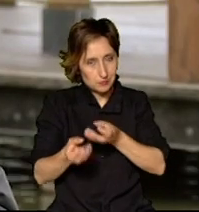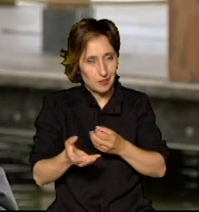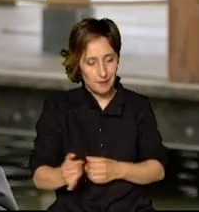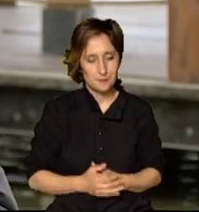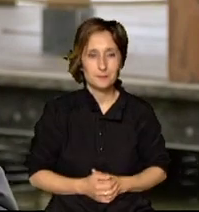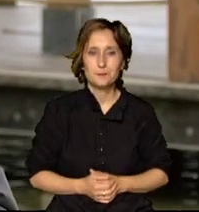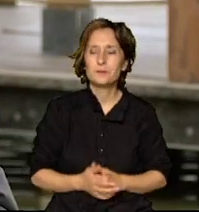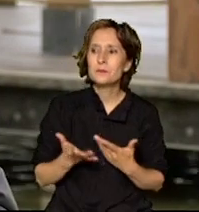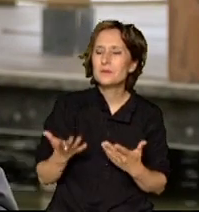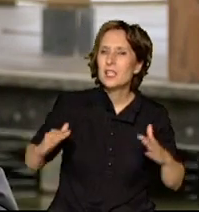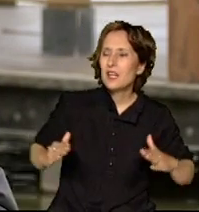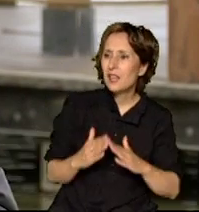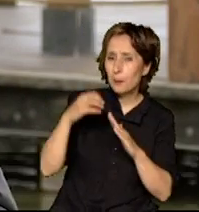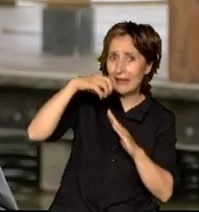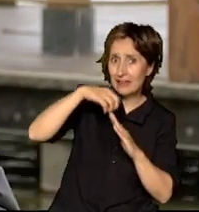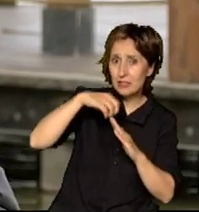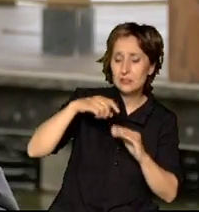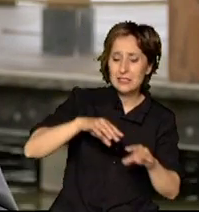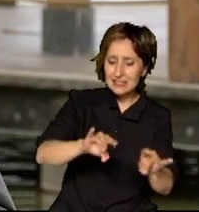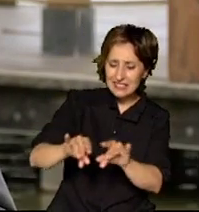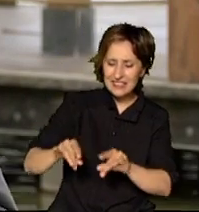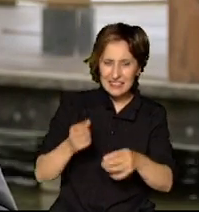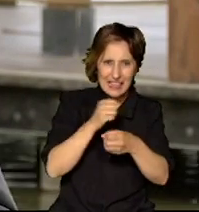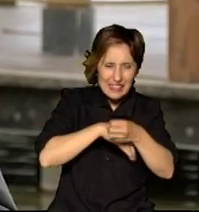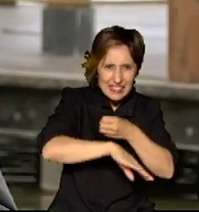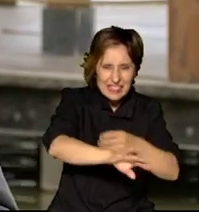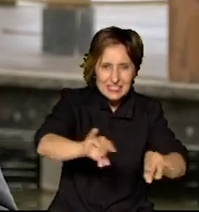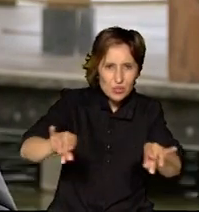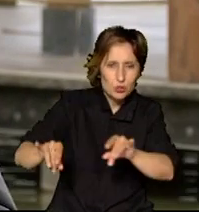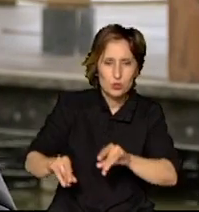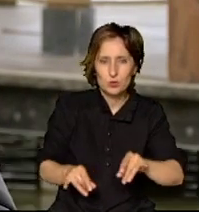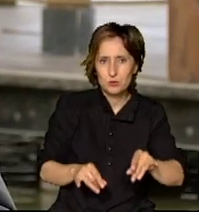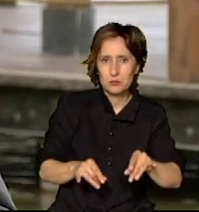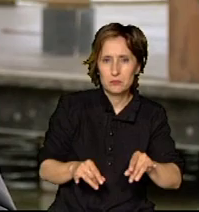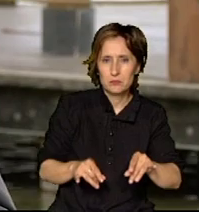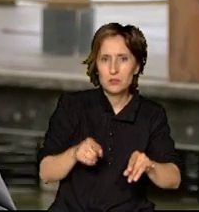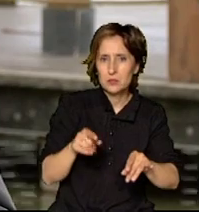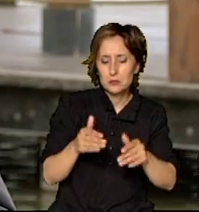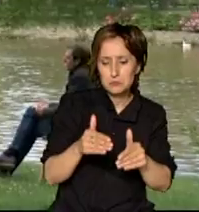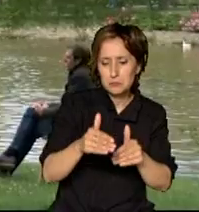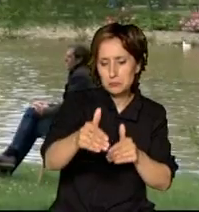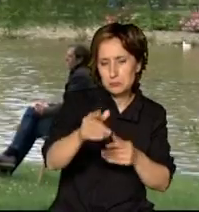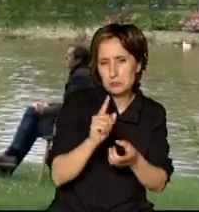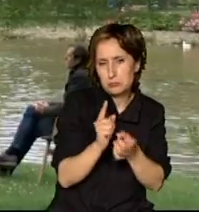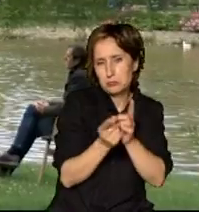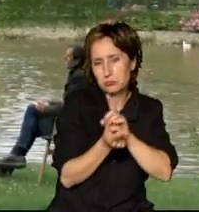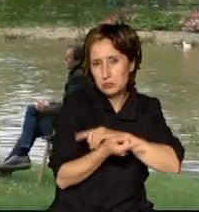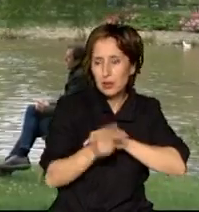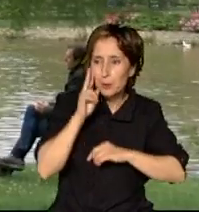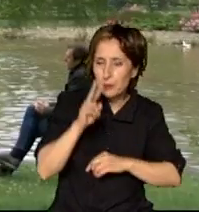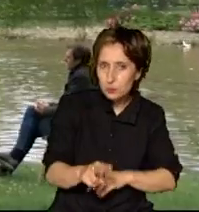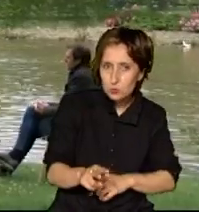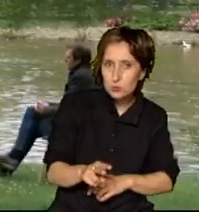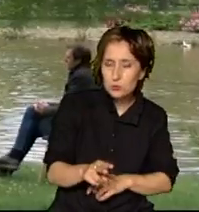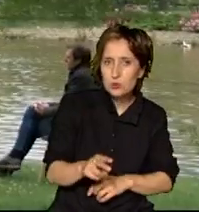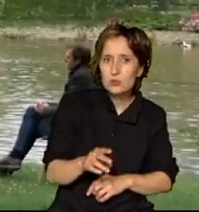Las Bardenas, un territorio desértico, ¿vamos a ver una evolución en los próximos años? Porque realmente